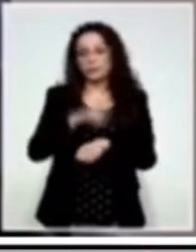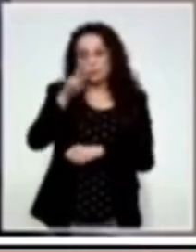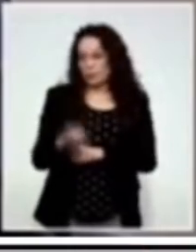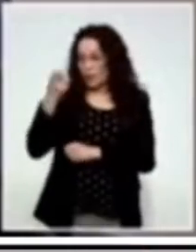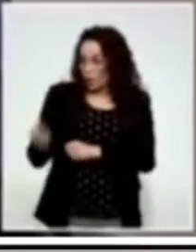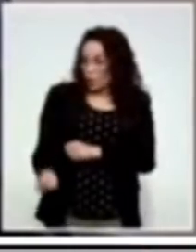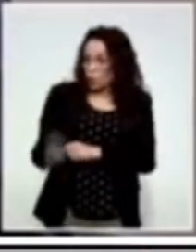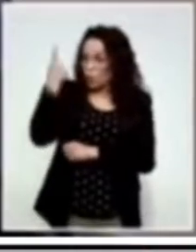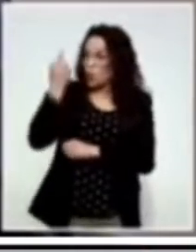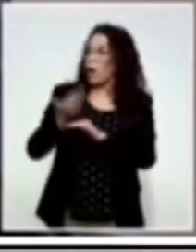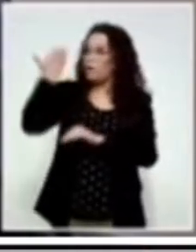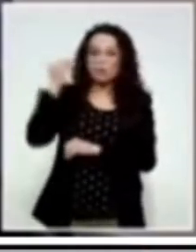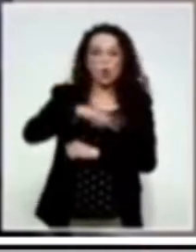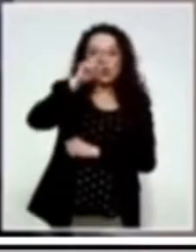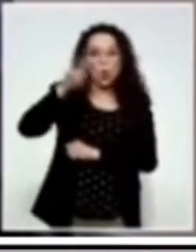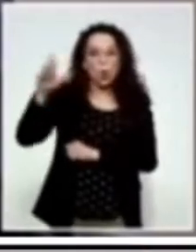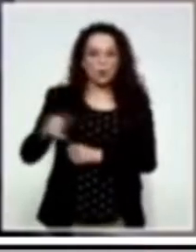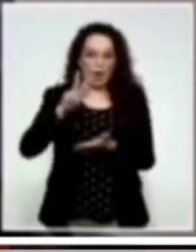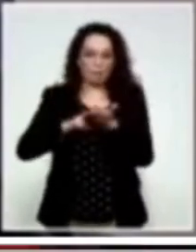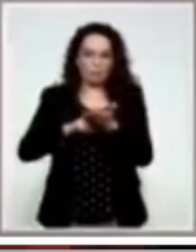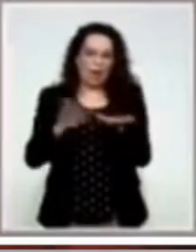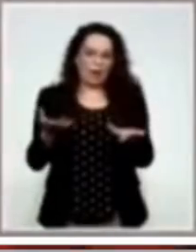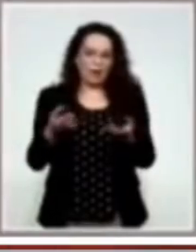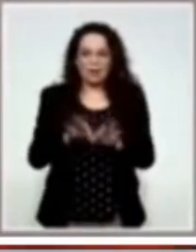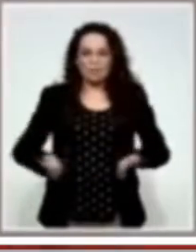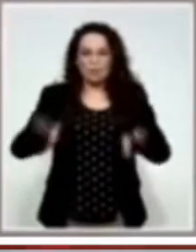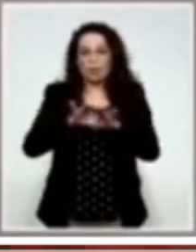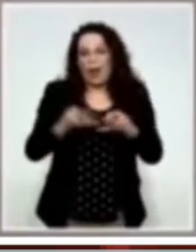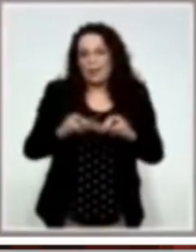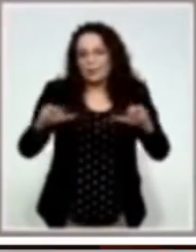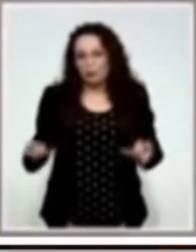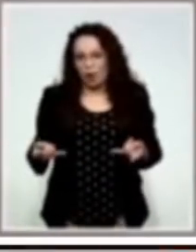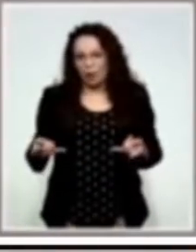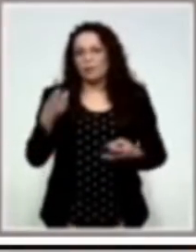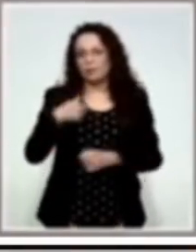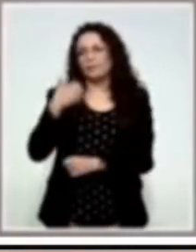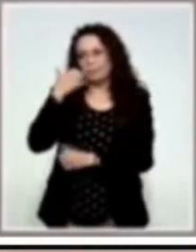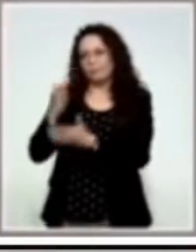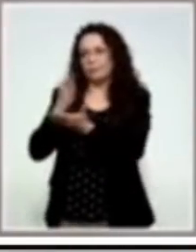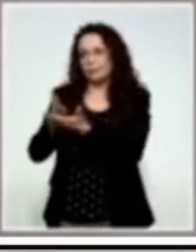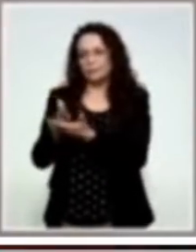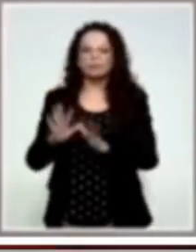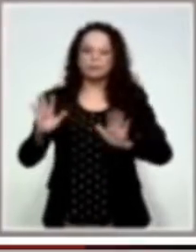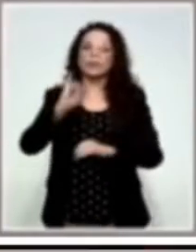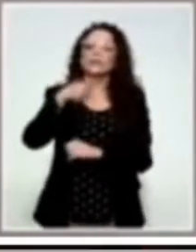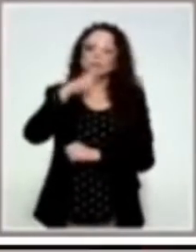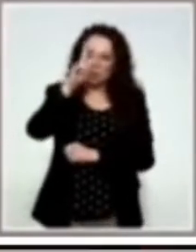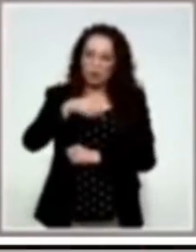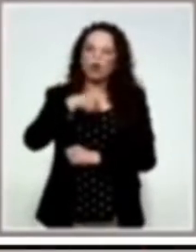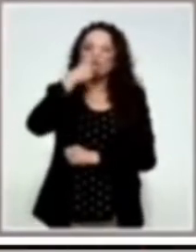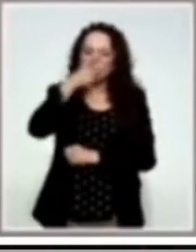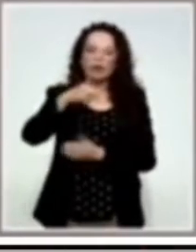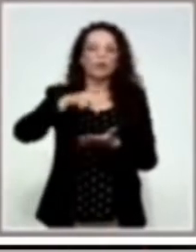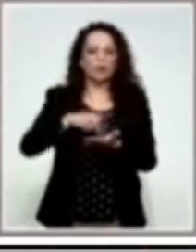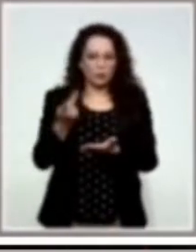los medios de comunicación presentes en este evento, ¿no? Sí, pero reitero, no será una decisión mía. Yo voy a ser muy deferente porque creo